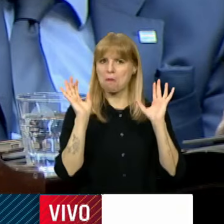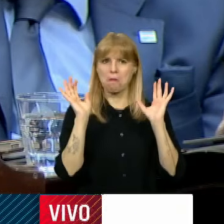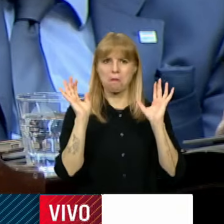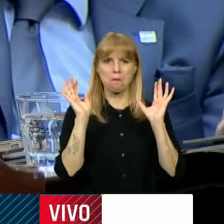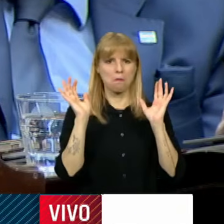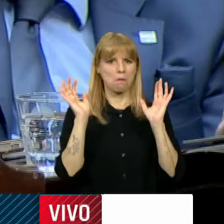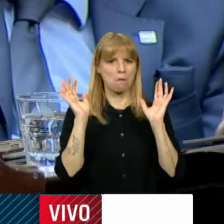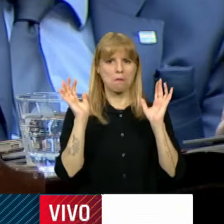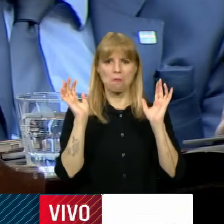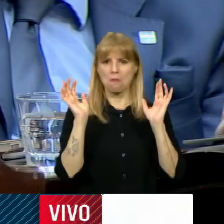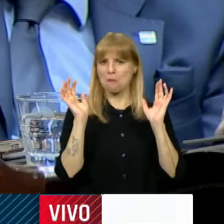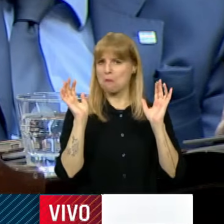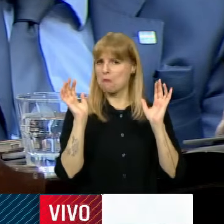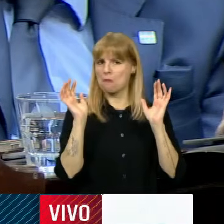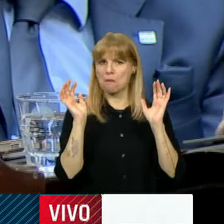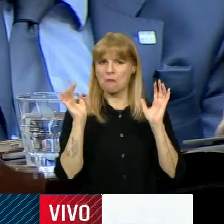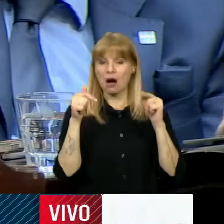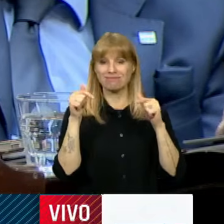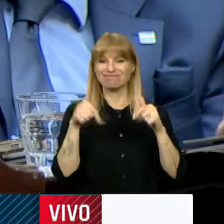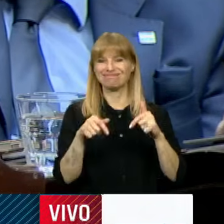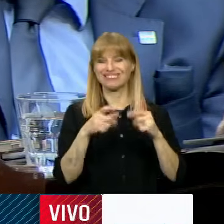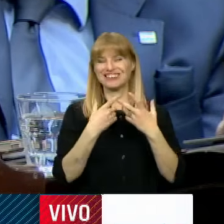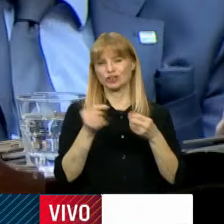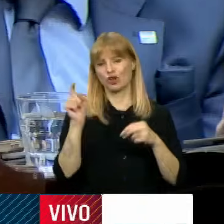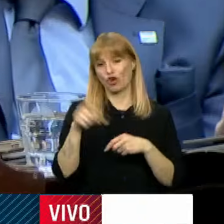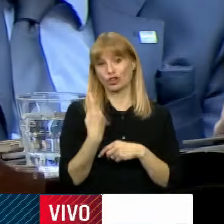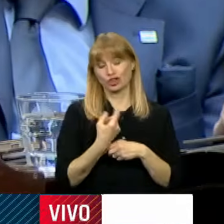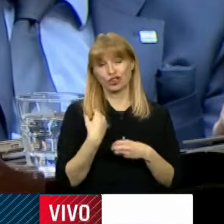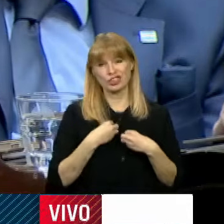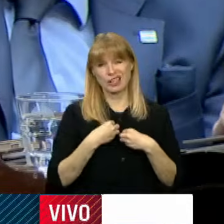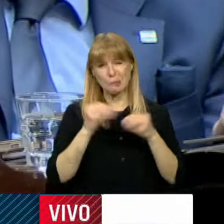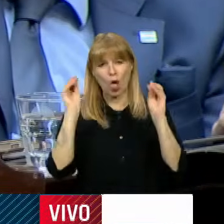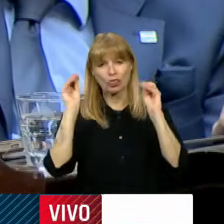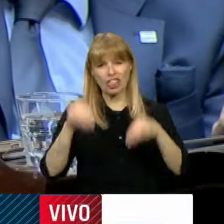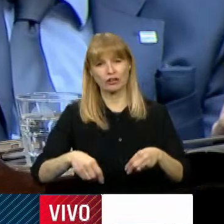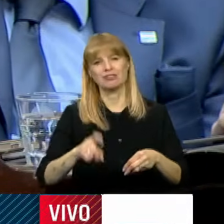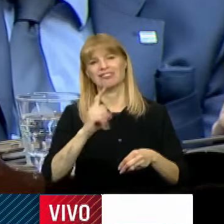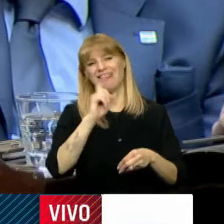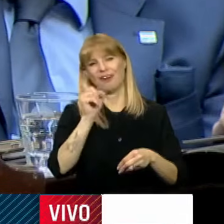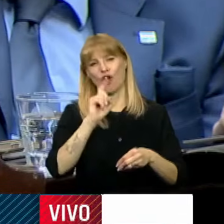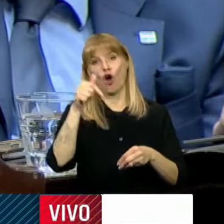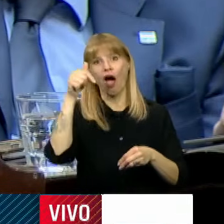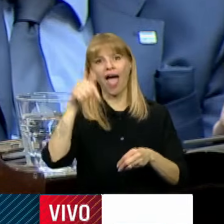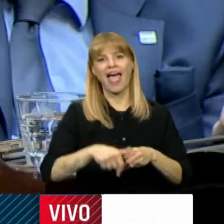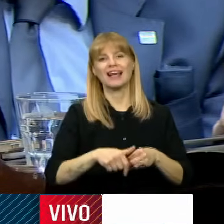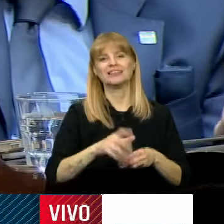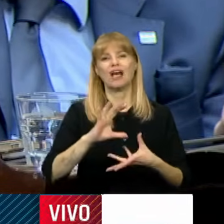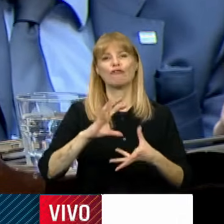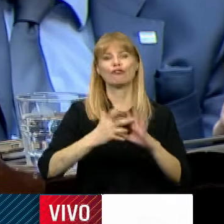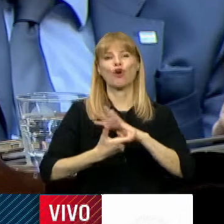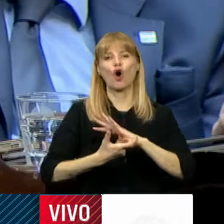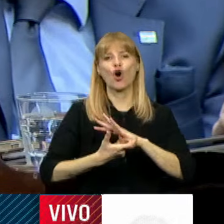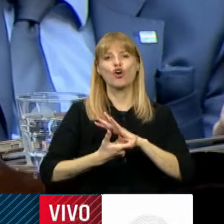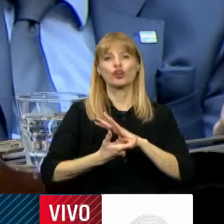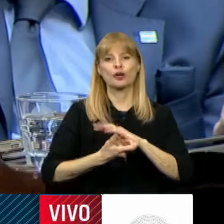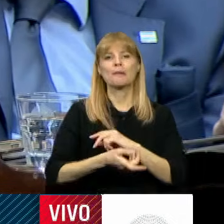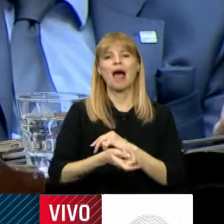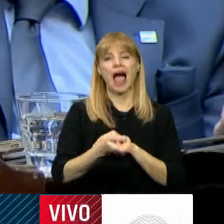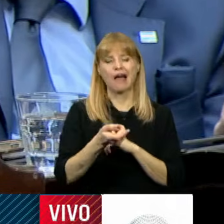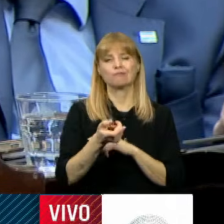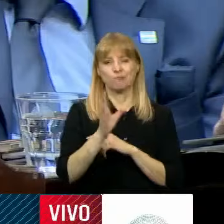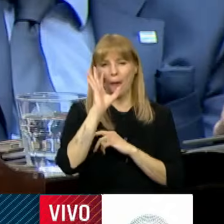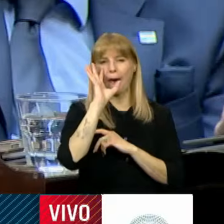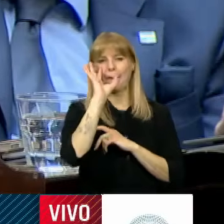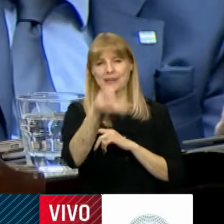presidente, esto, lejos de ser una derrota, es la radiografía más acabada de quienes